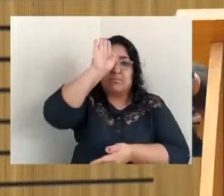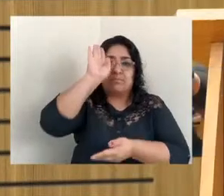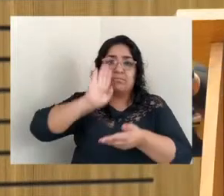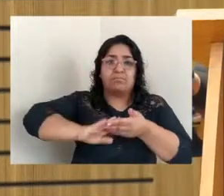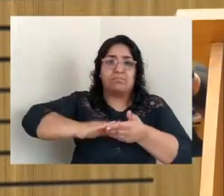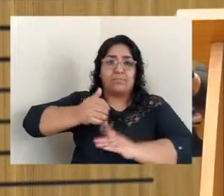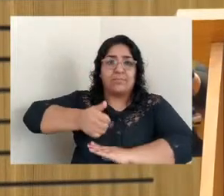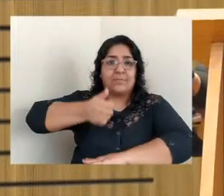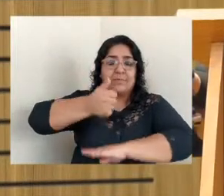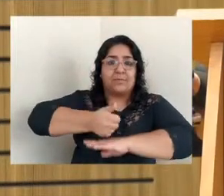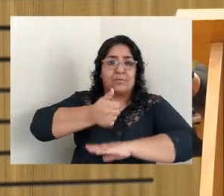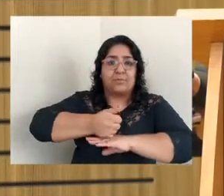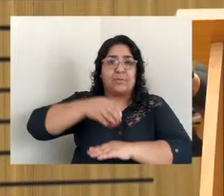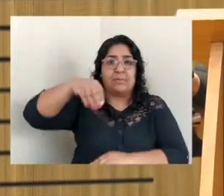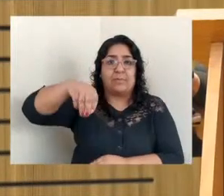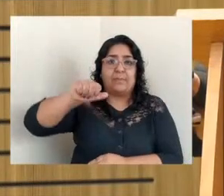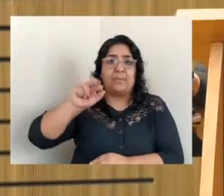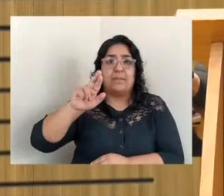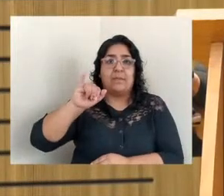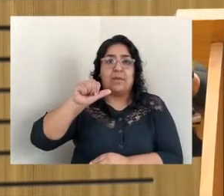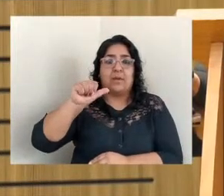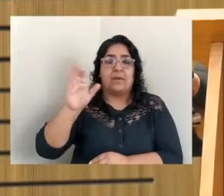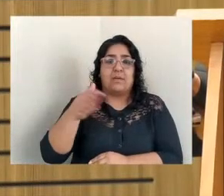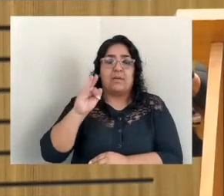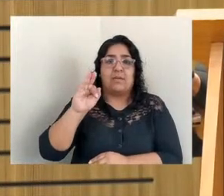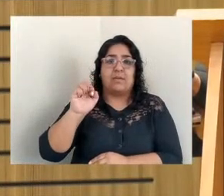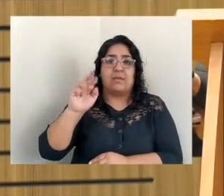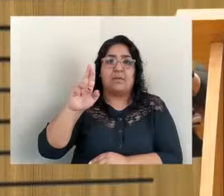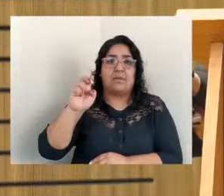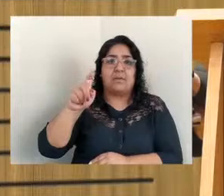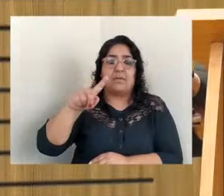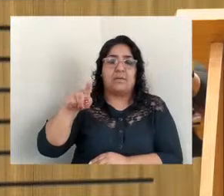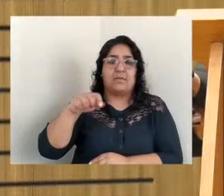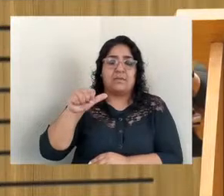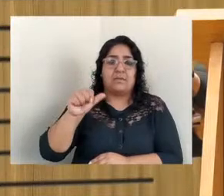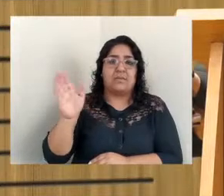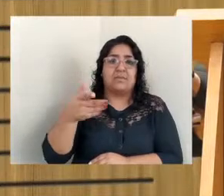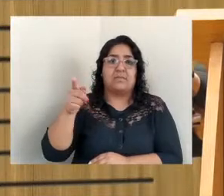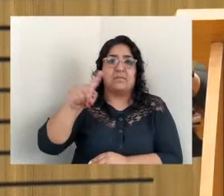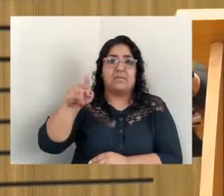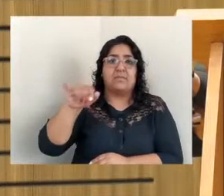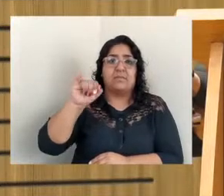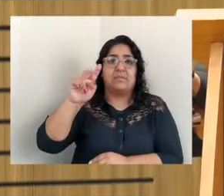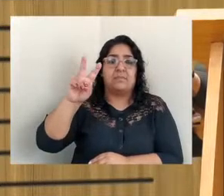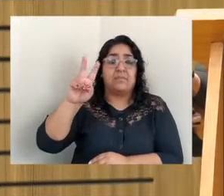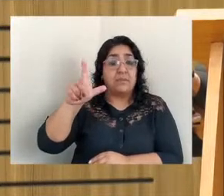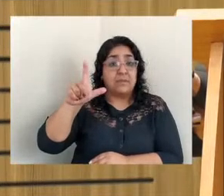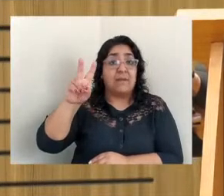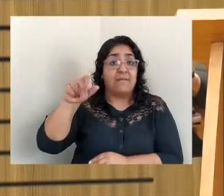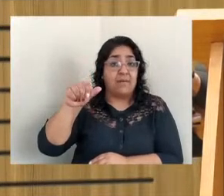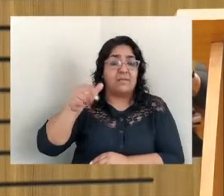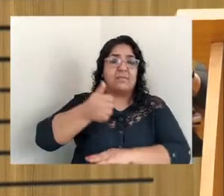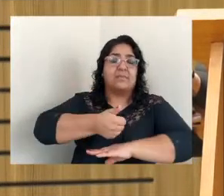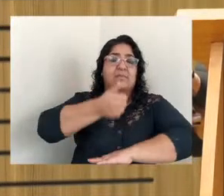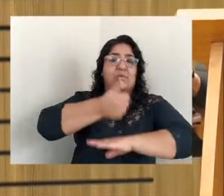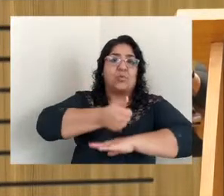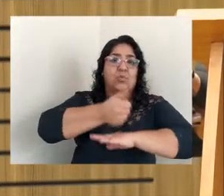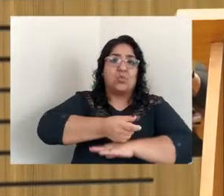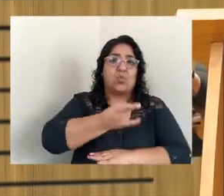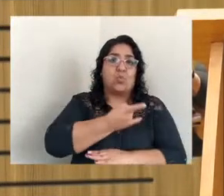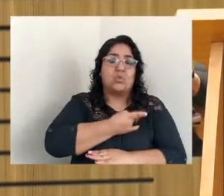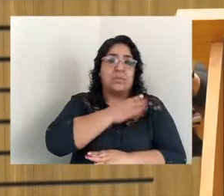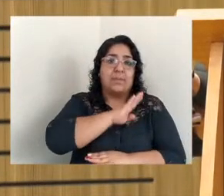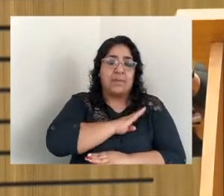hermana María Teresa González Silva, franciscana de María Inmaculada y rectora de la Universidad